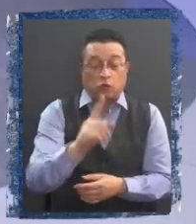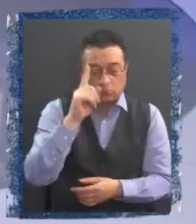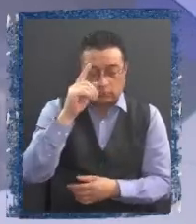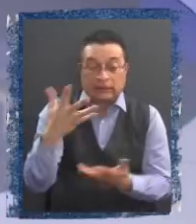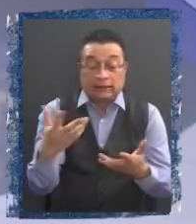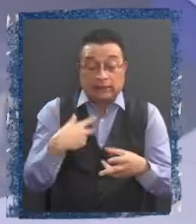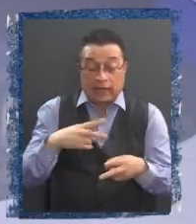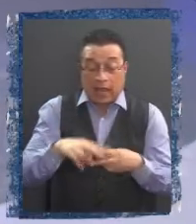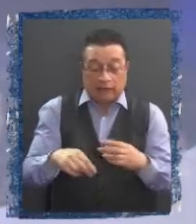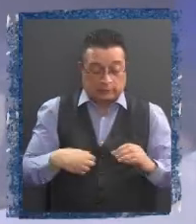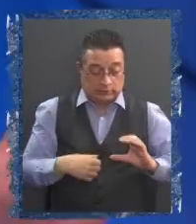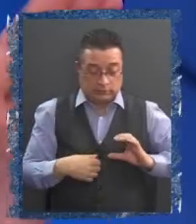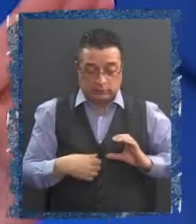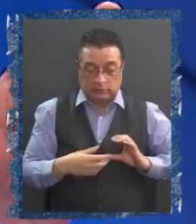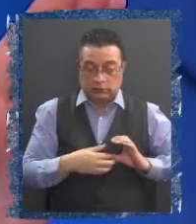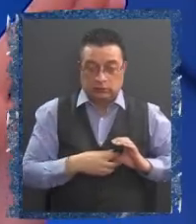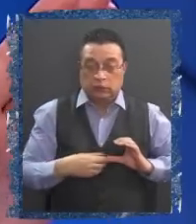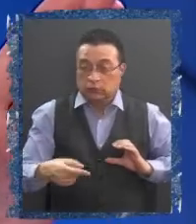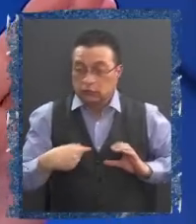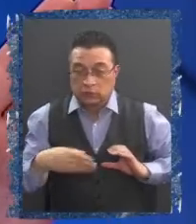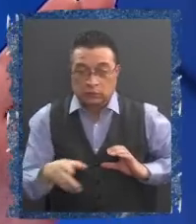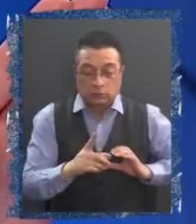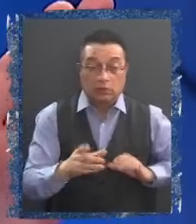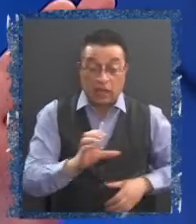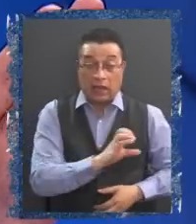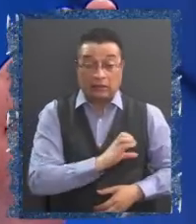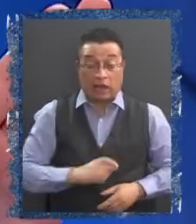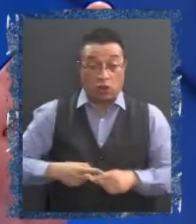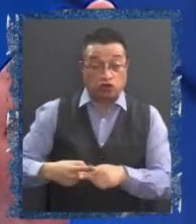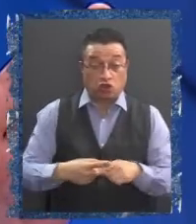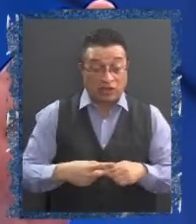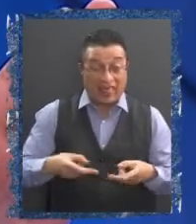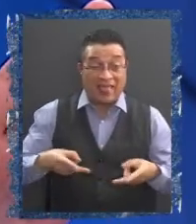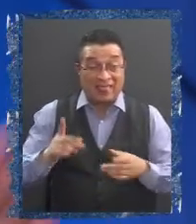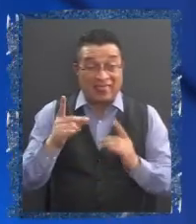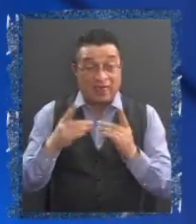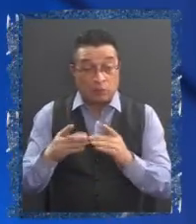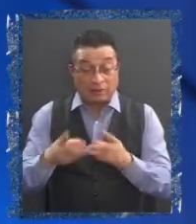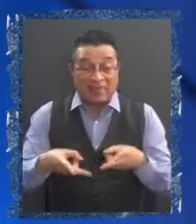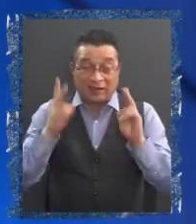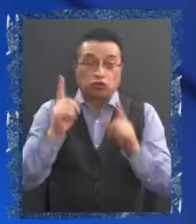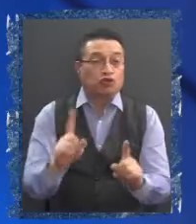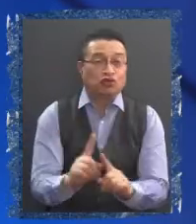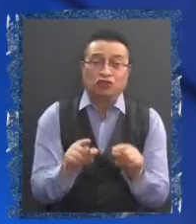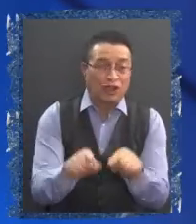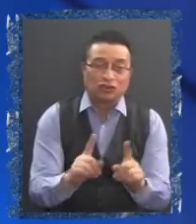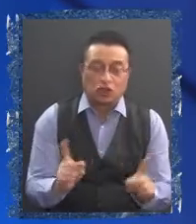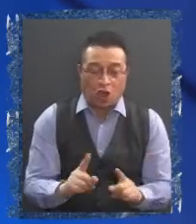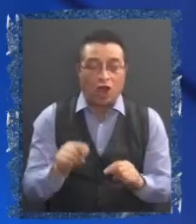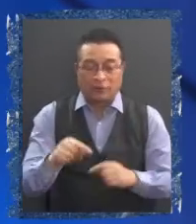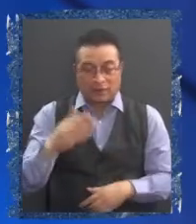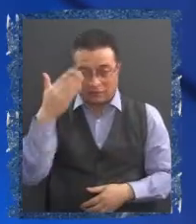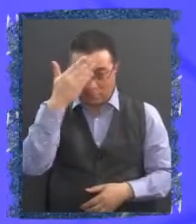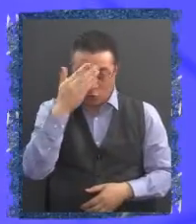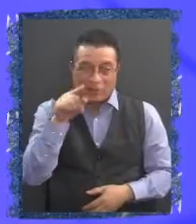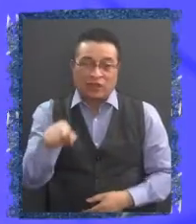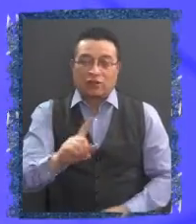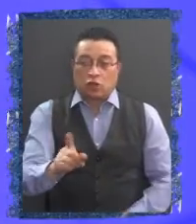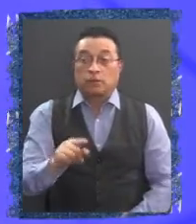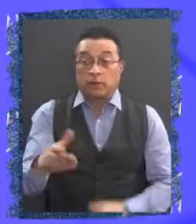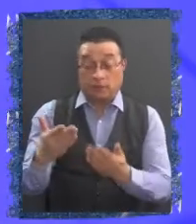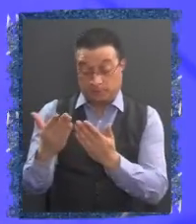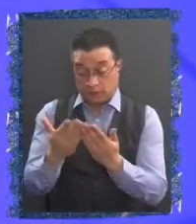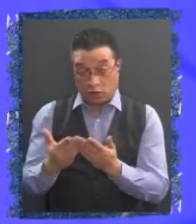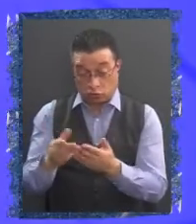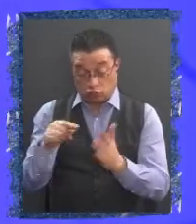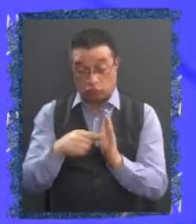hace? Eso no es un Estado social y democrático de derecho. No. Eso no es la preocupación del Estado. El estudio de la